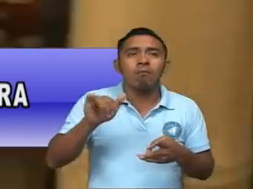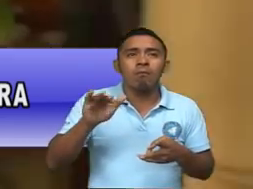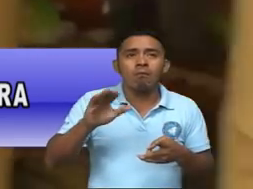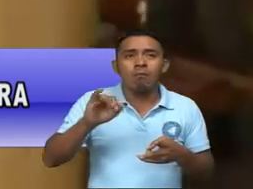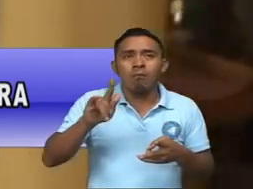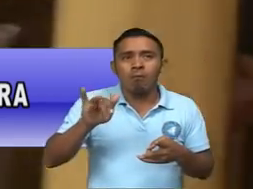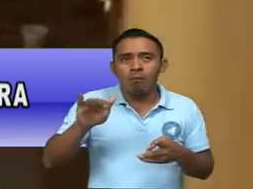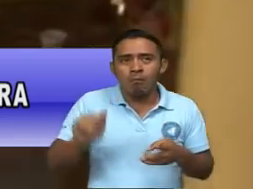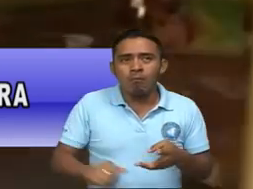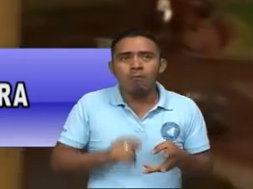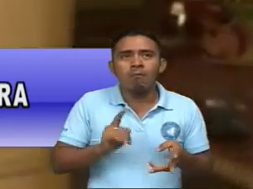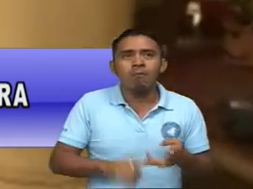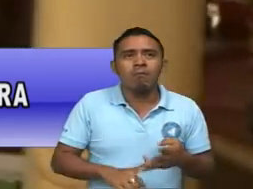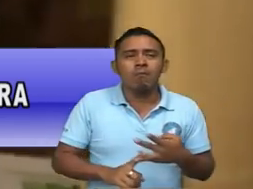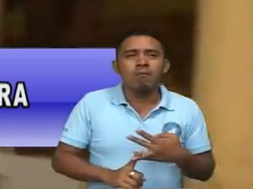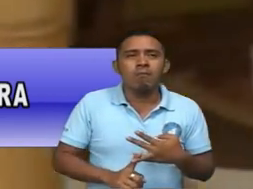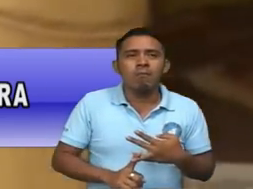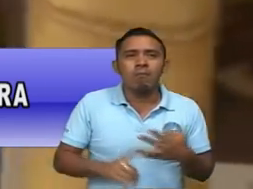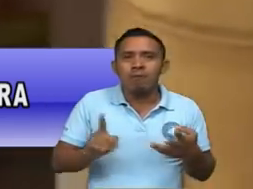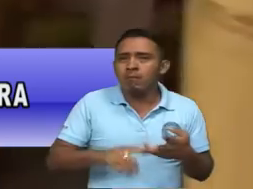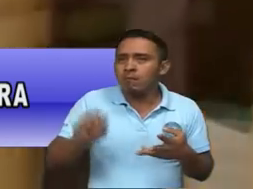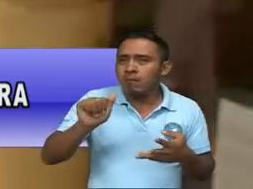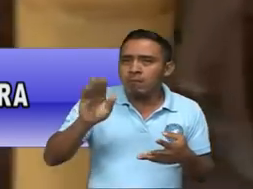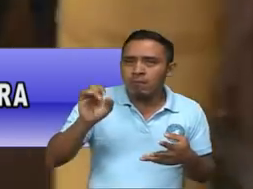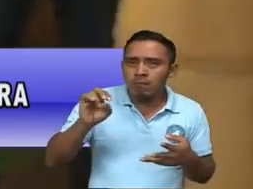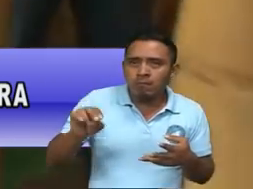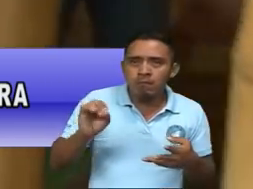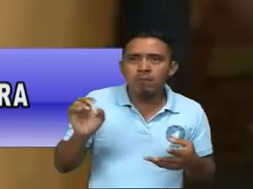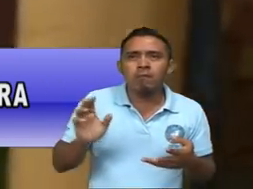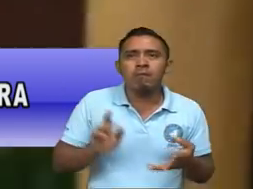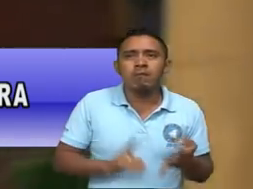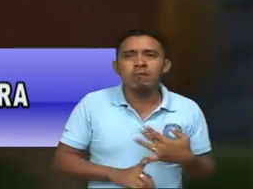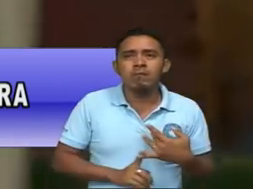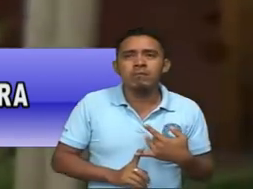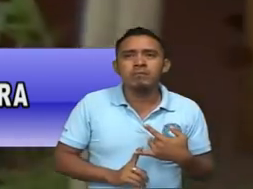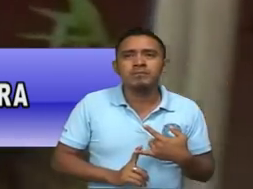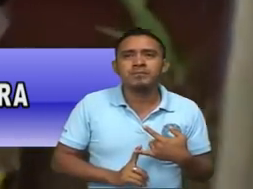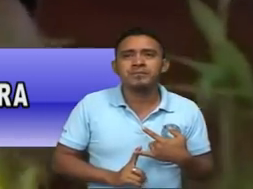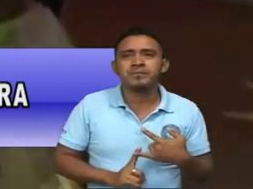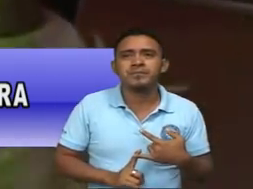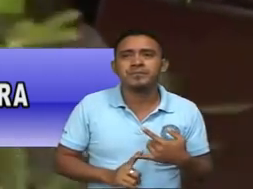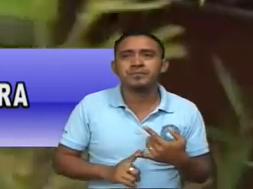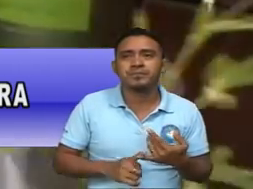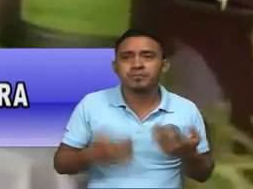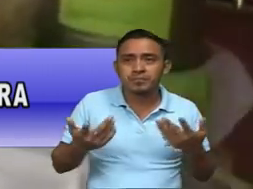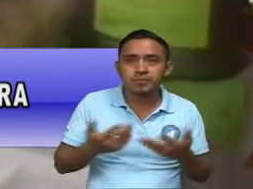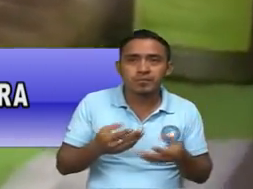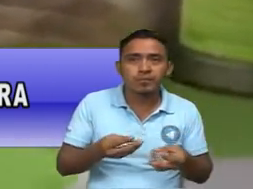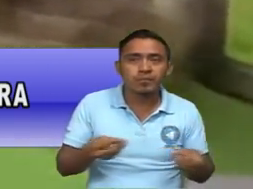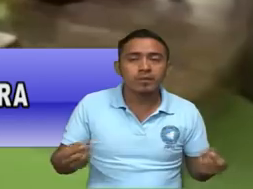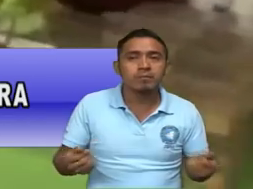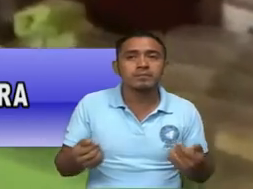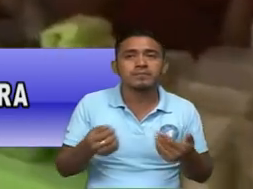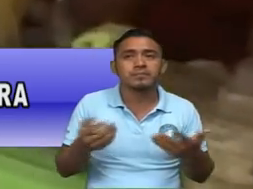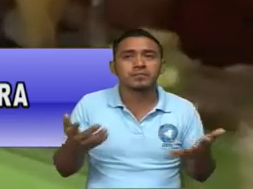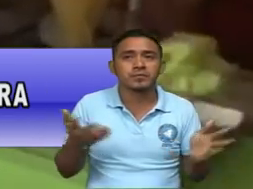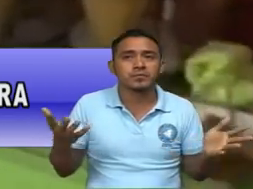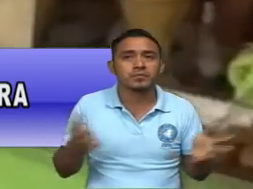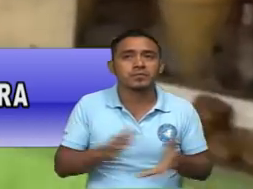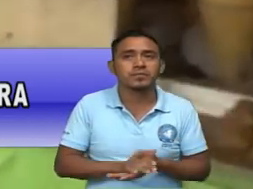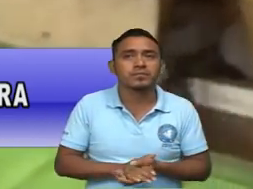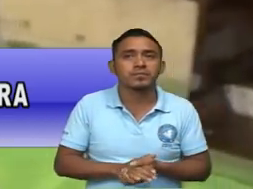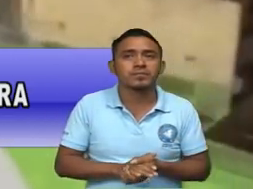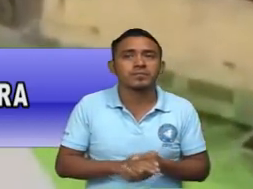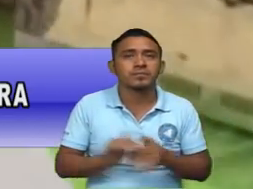orgánicas, también este abono orgánico y todo esto para evitar de que contaminar nuestra madre tierra.